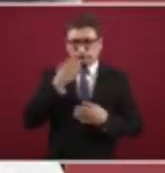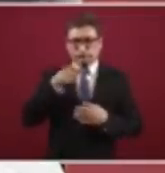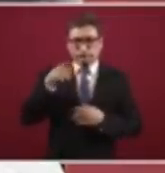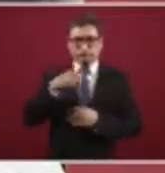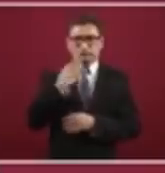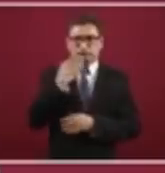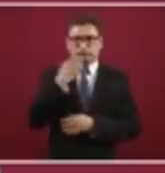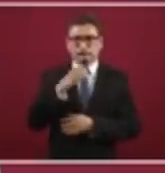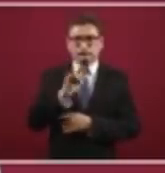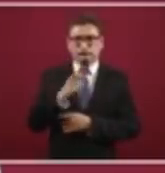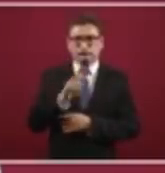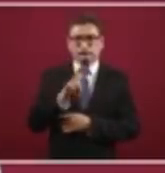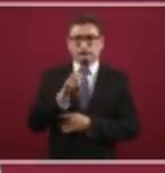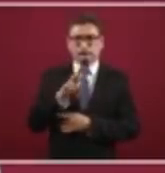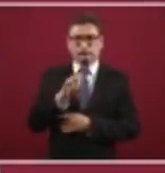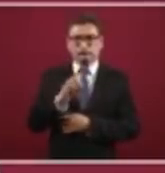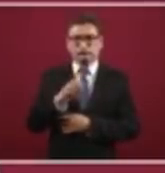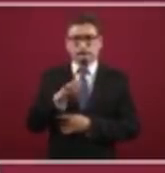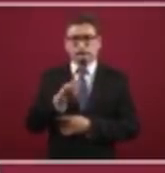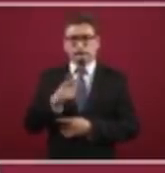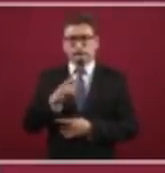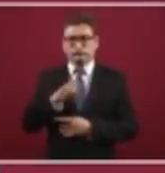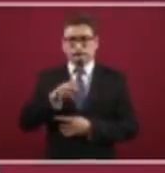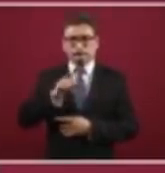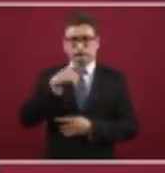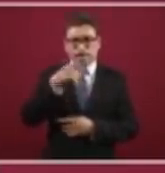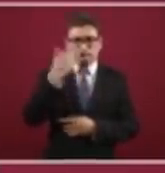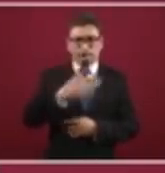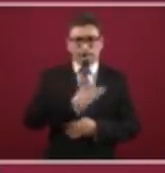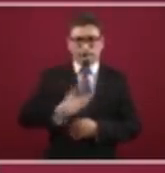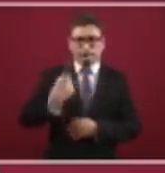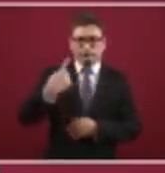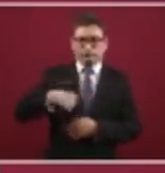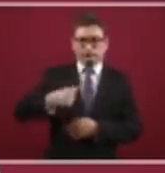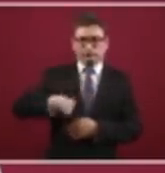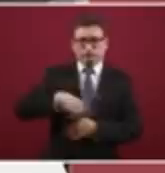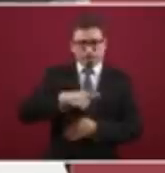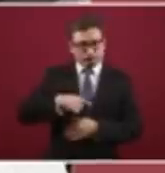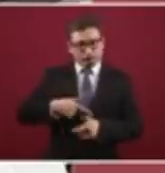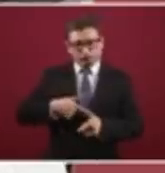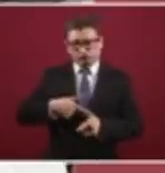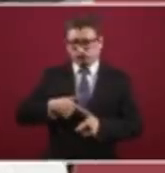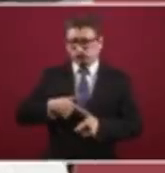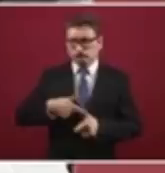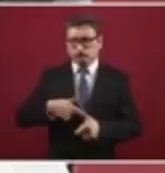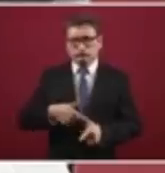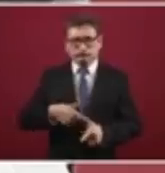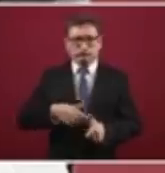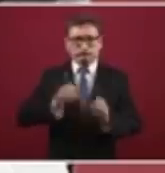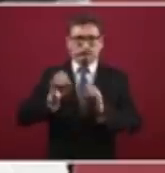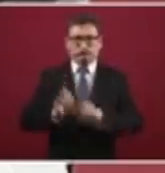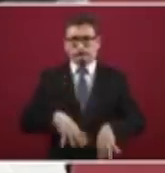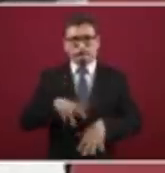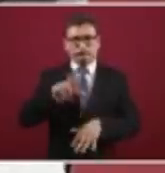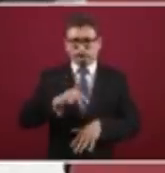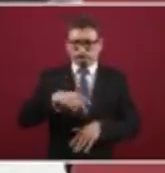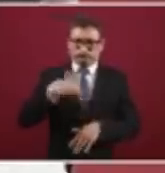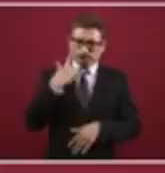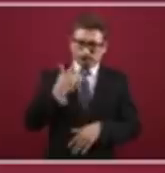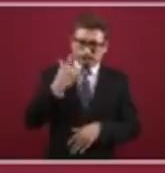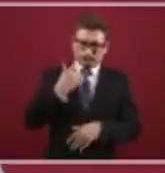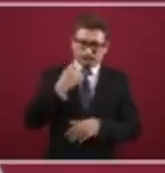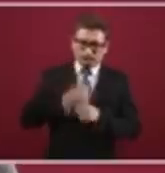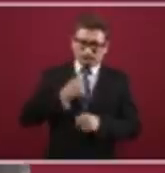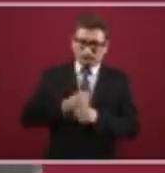y como nos ha encomendado el presidente de la república no vamos a cejar en nuestro esfuerzo por conocer